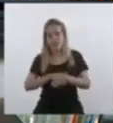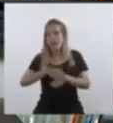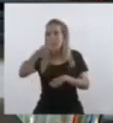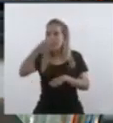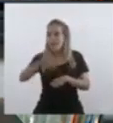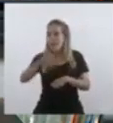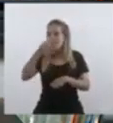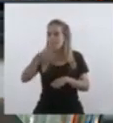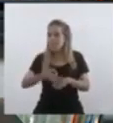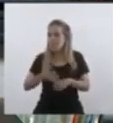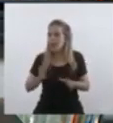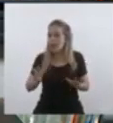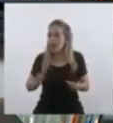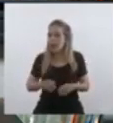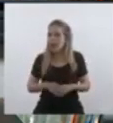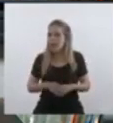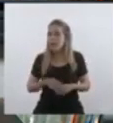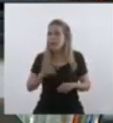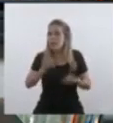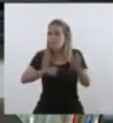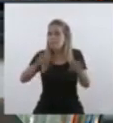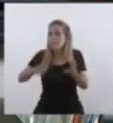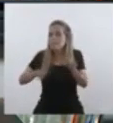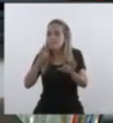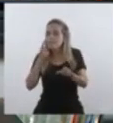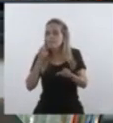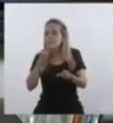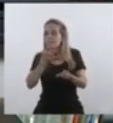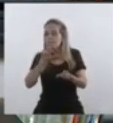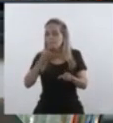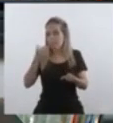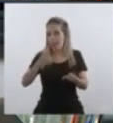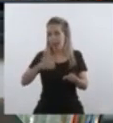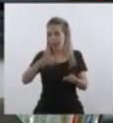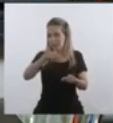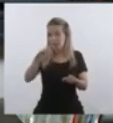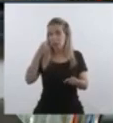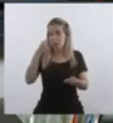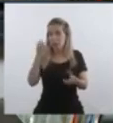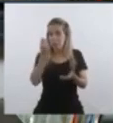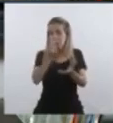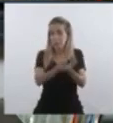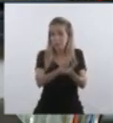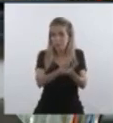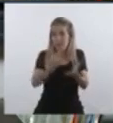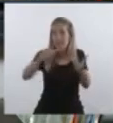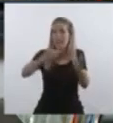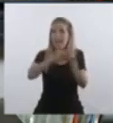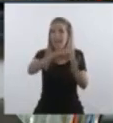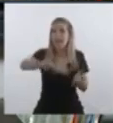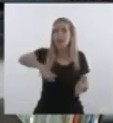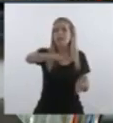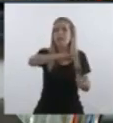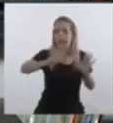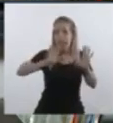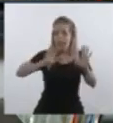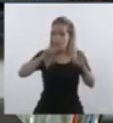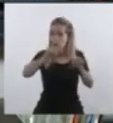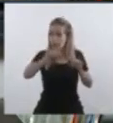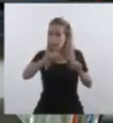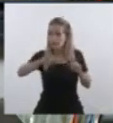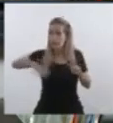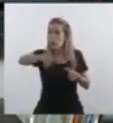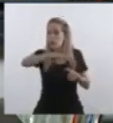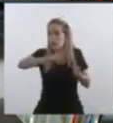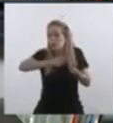especial, los argentinos y argentinas que viven en la capital federal. Porque la Ciudad Autónoma de Buenos Aires es